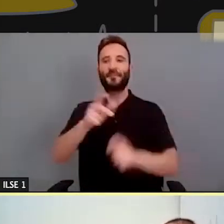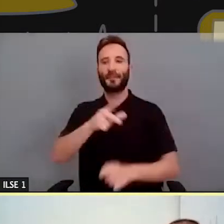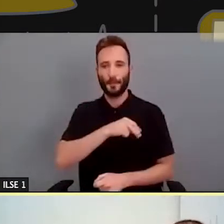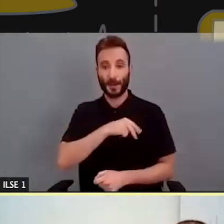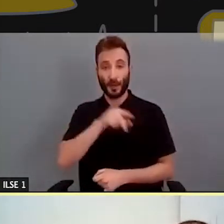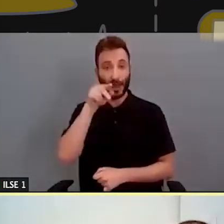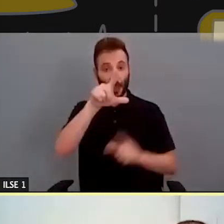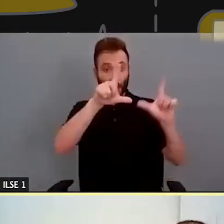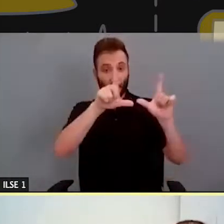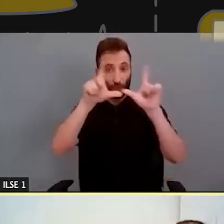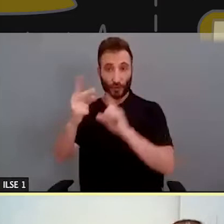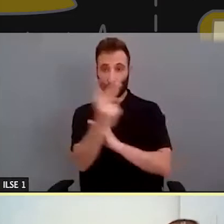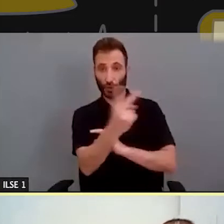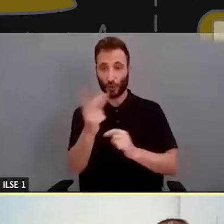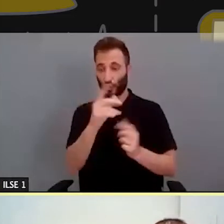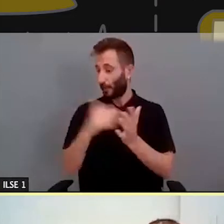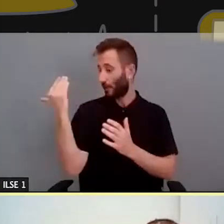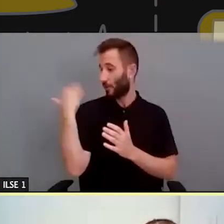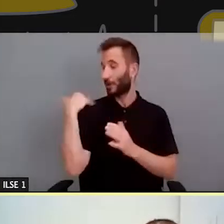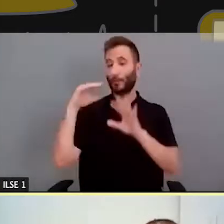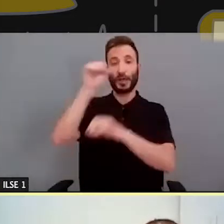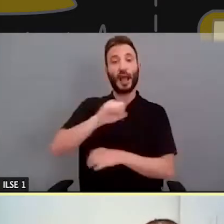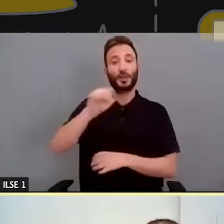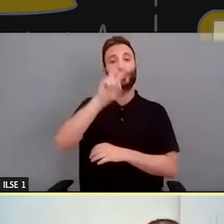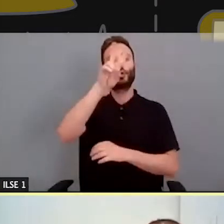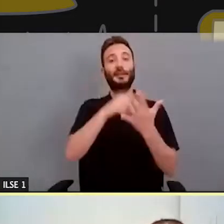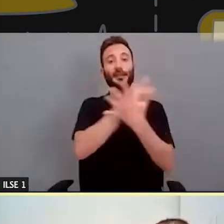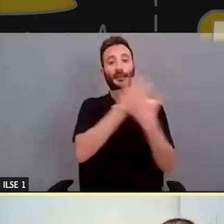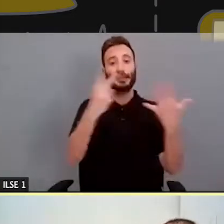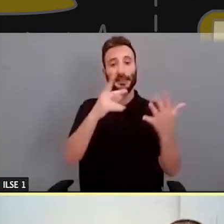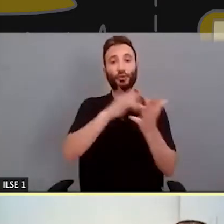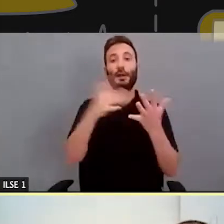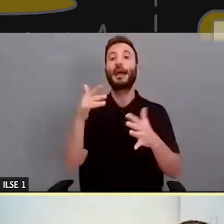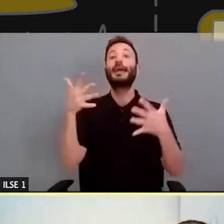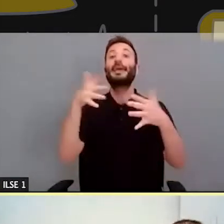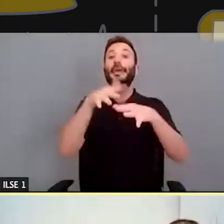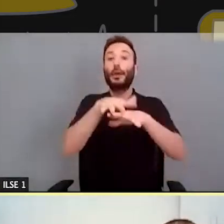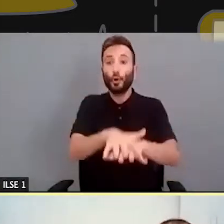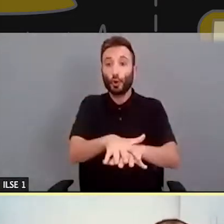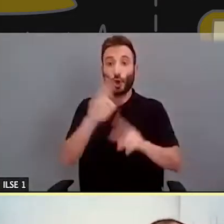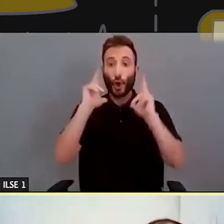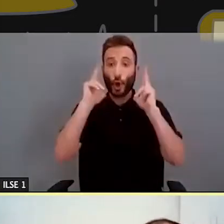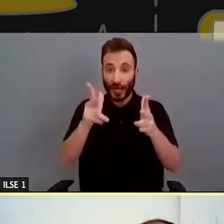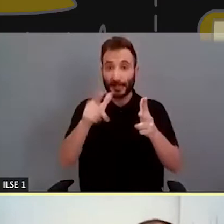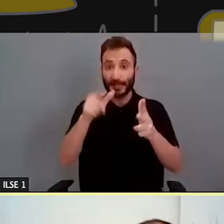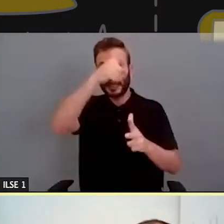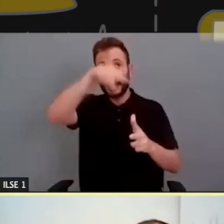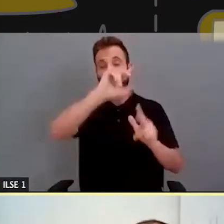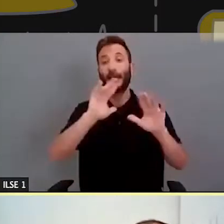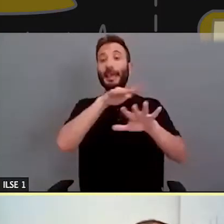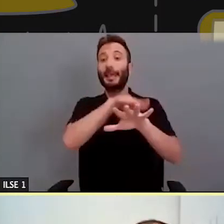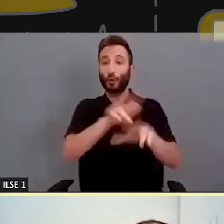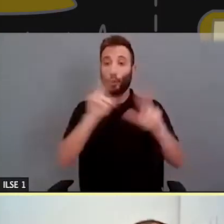los ganadores de los últimos años. En el 2017 fue Ilunion Hotels, los hoteles Ilunion,